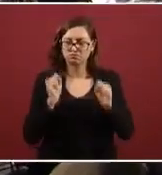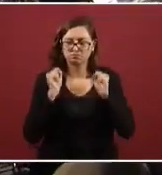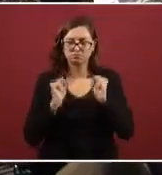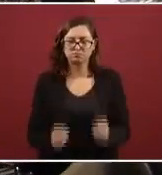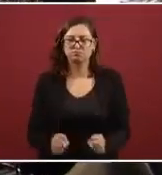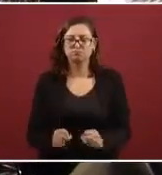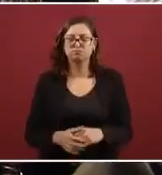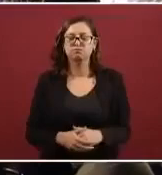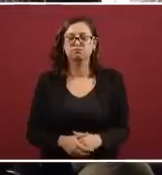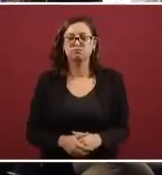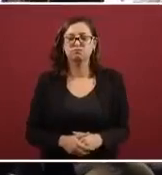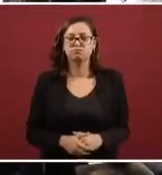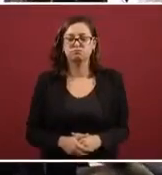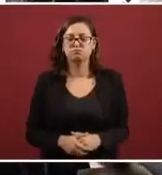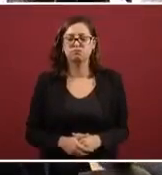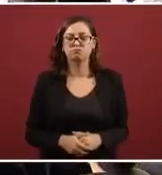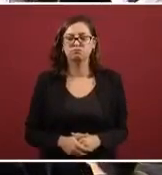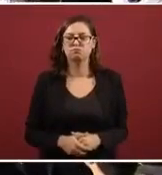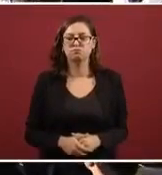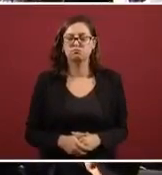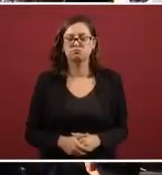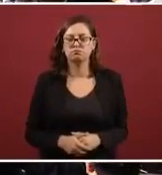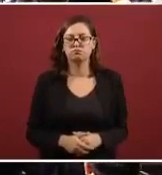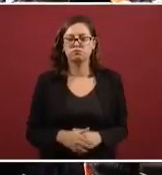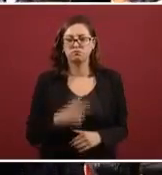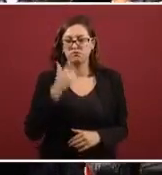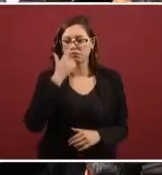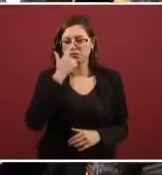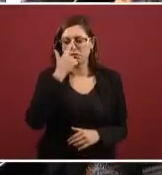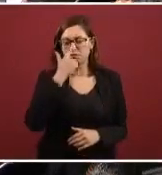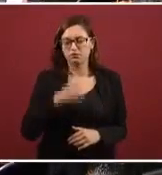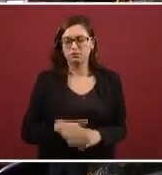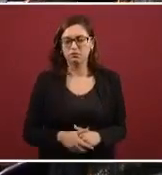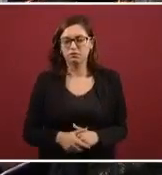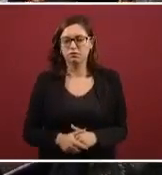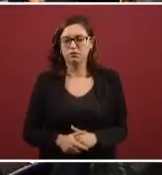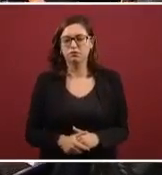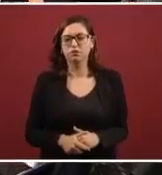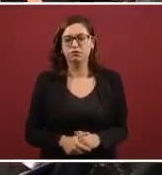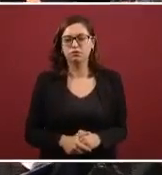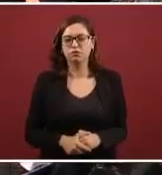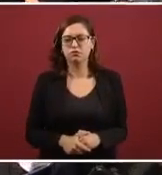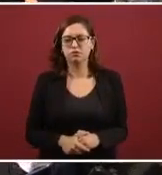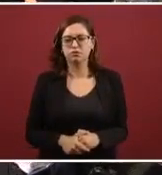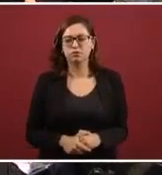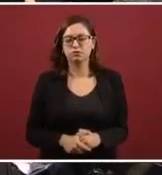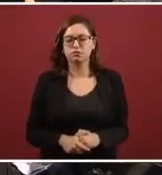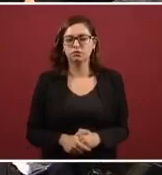Esto pues